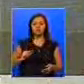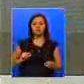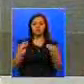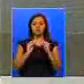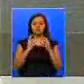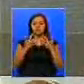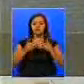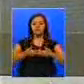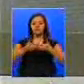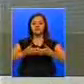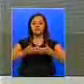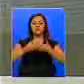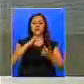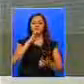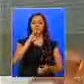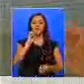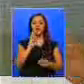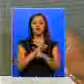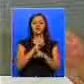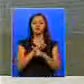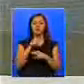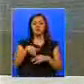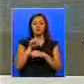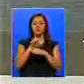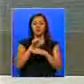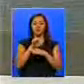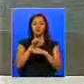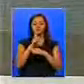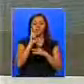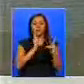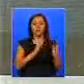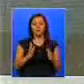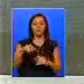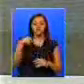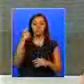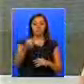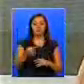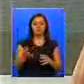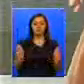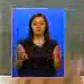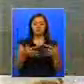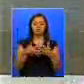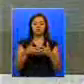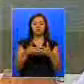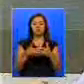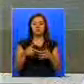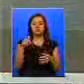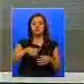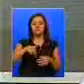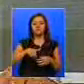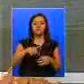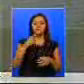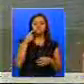fábrica de bioinsumos en el Ecuador. Preparemos, compañeros, para el próximo enlace ciudadano ya el diseño de lo que va a